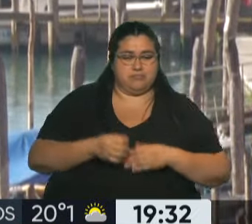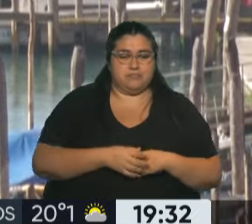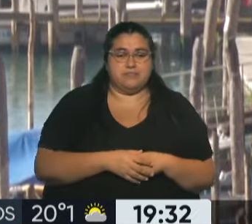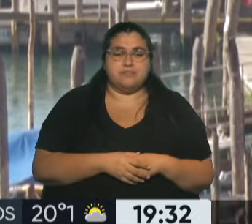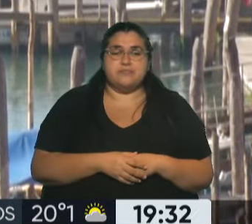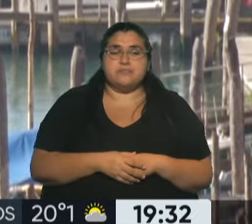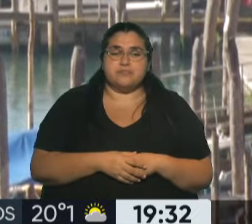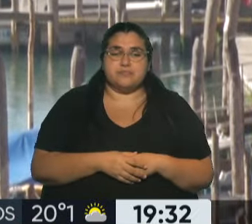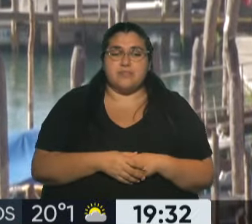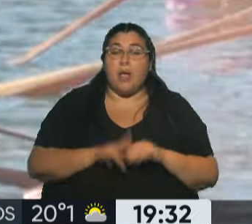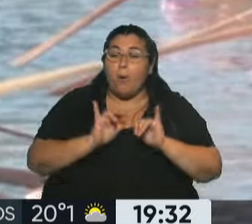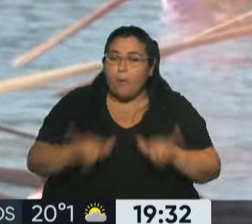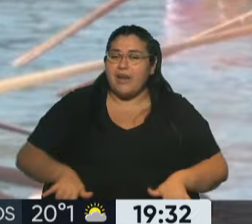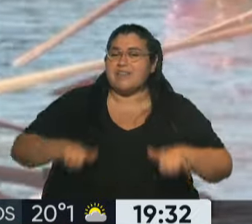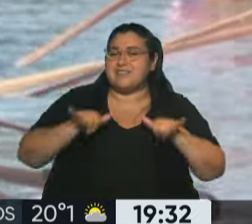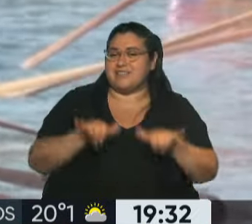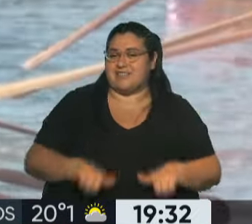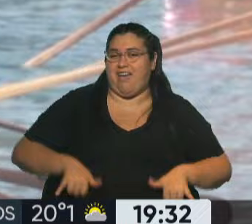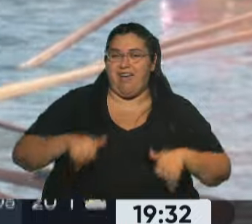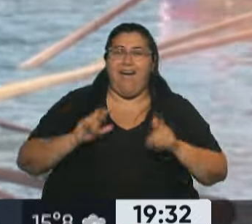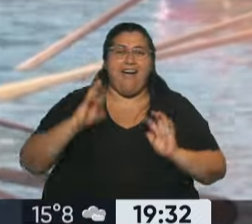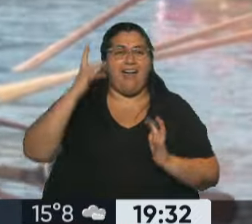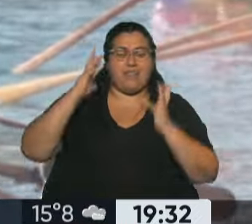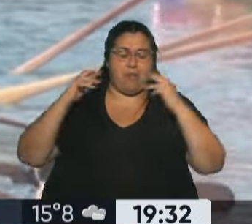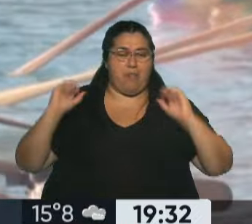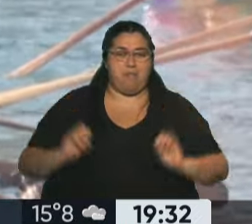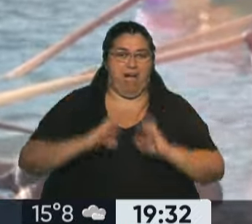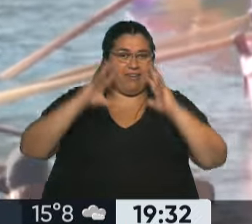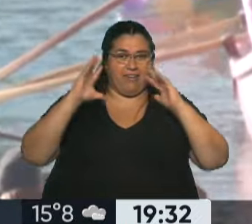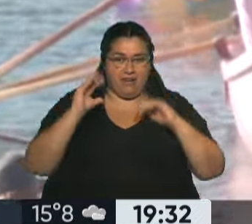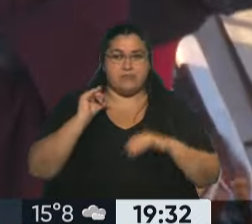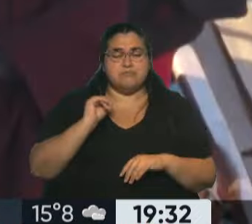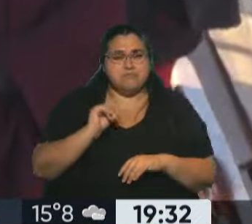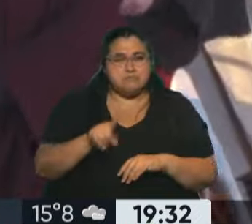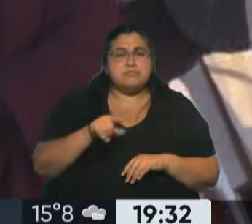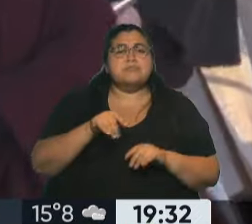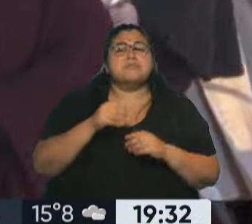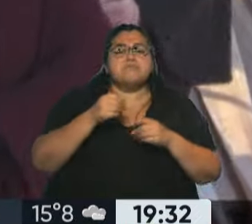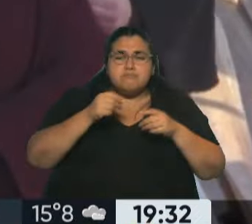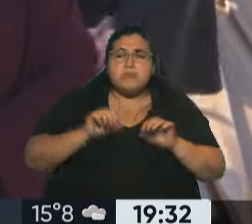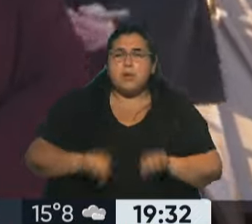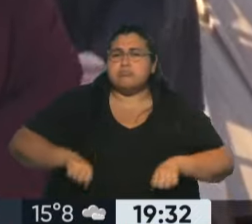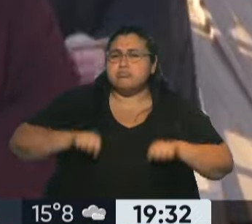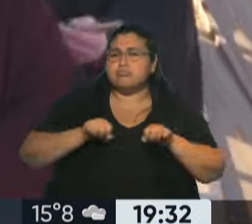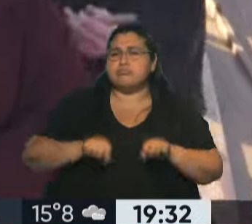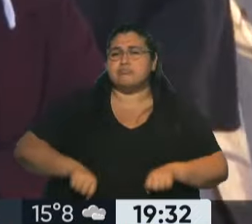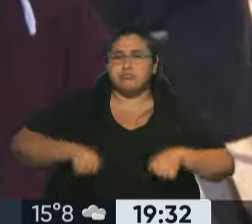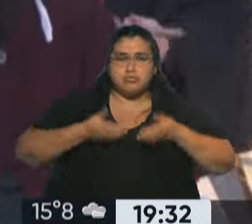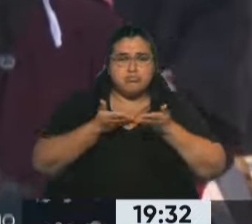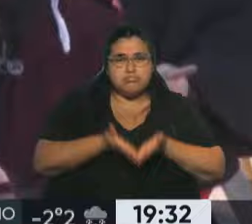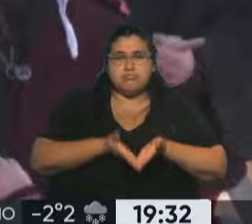Venecia, el carnaval mágico. Se inauguró oficialmente con la procesión de barcos típicos. El